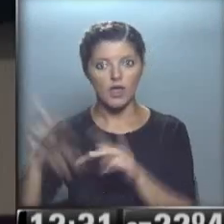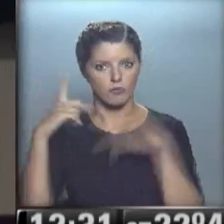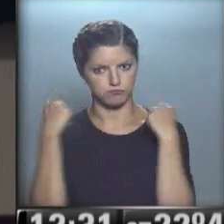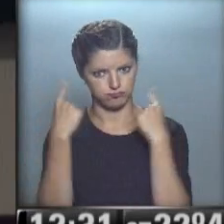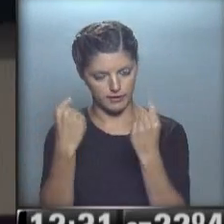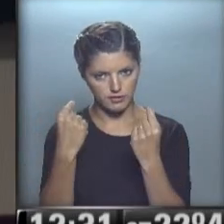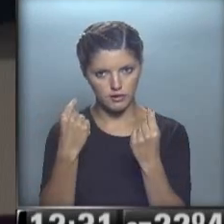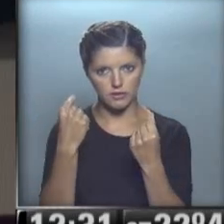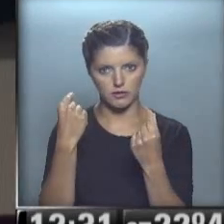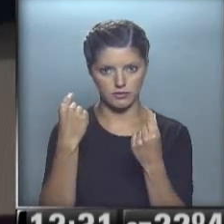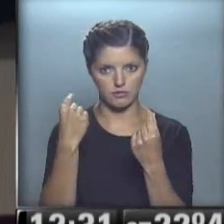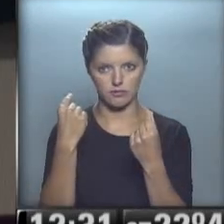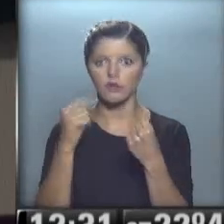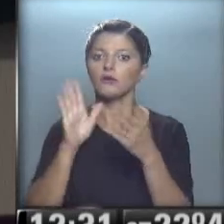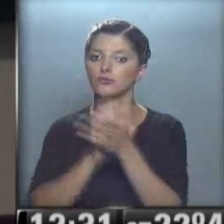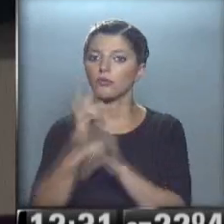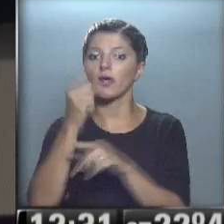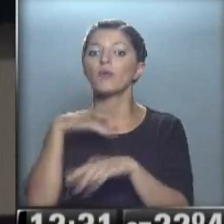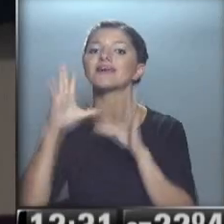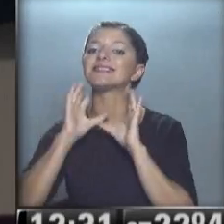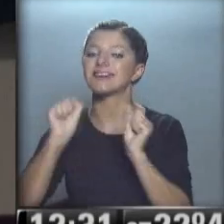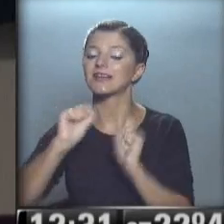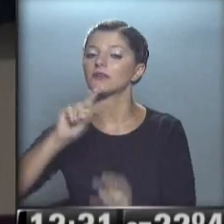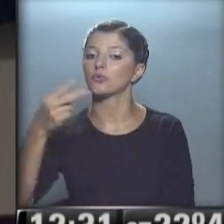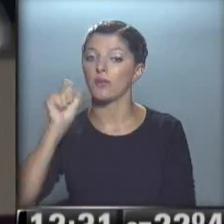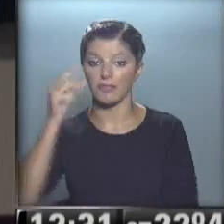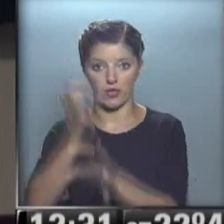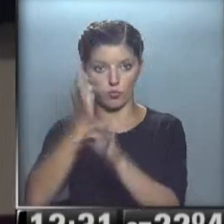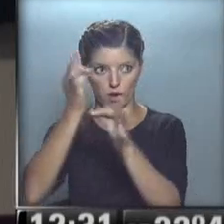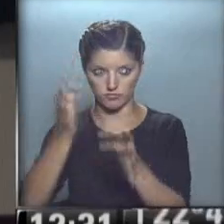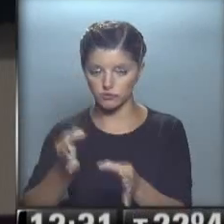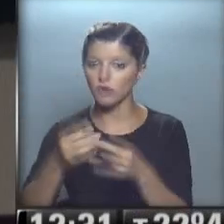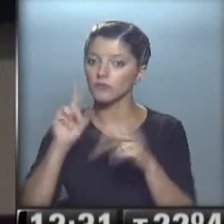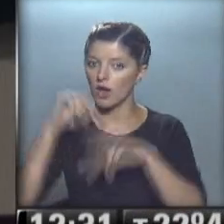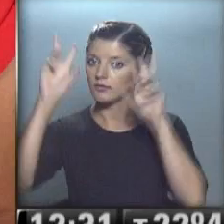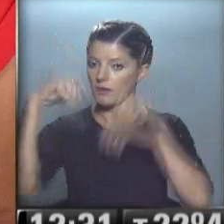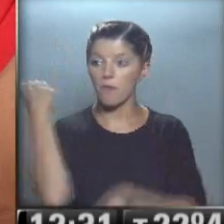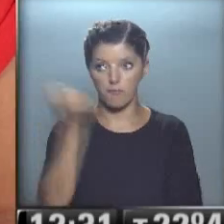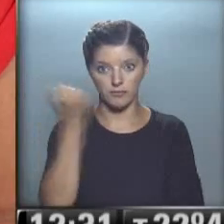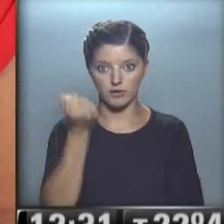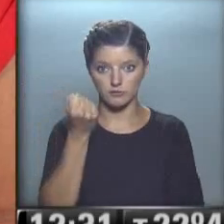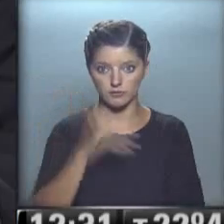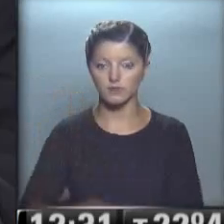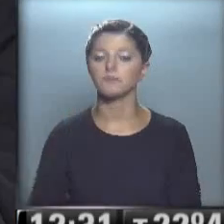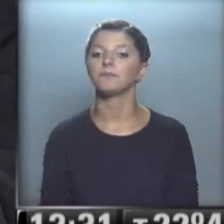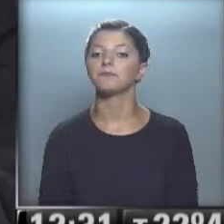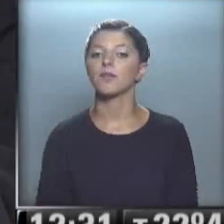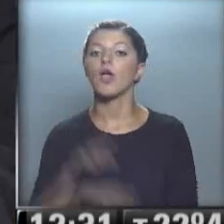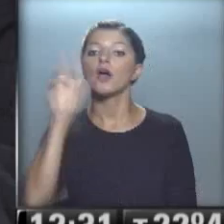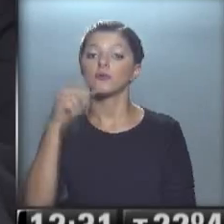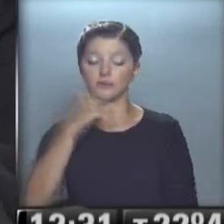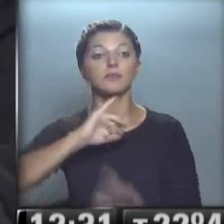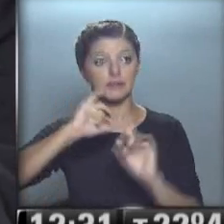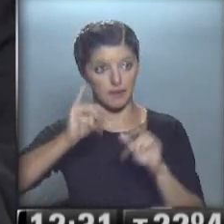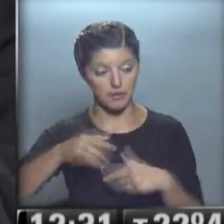nombramientos en eh a una subsecretaria de Educación ha muchos temas así circulando fuertes y este también vamos a ocuparnos